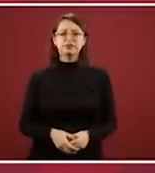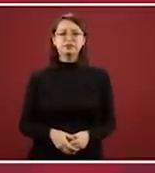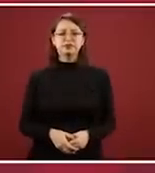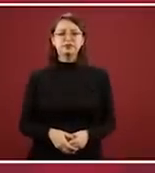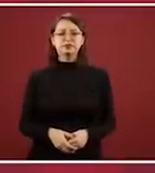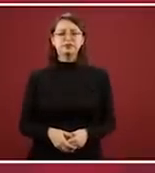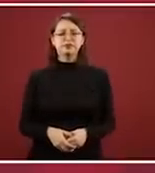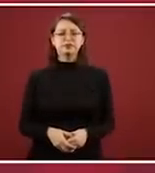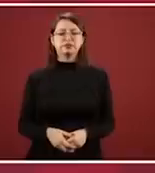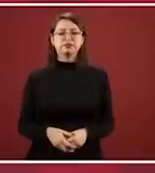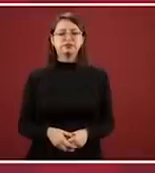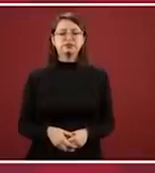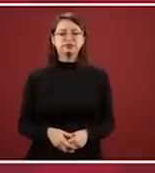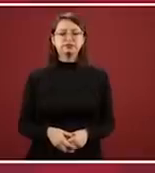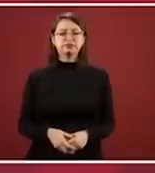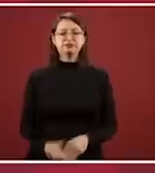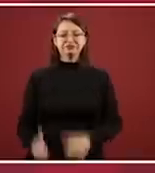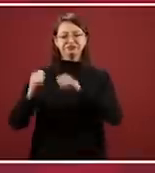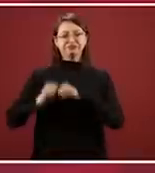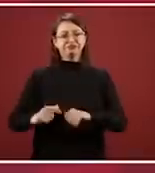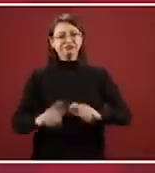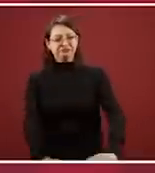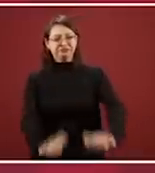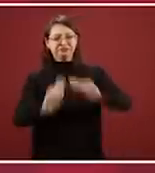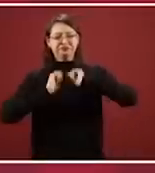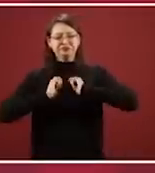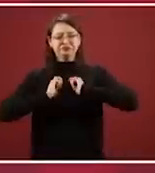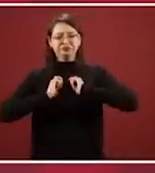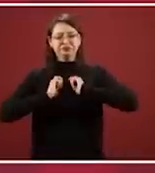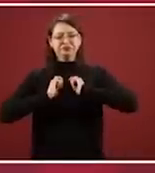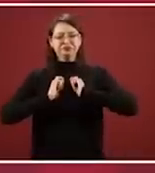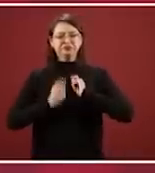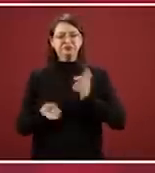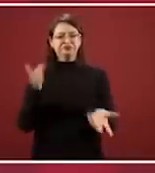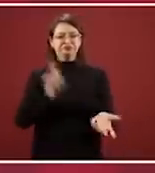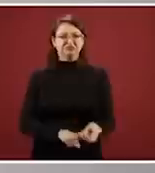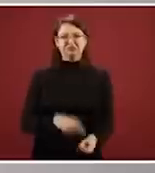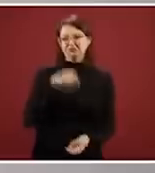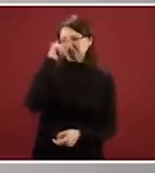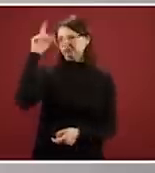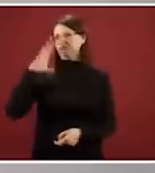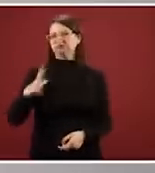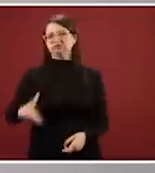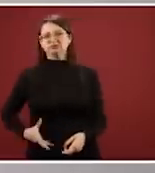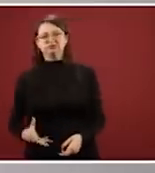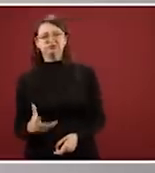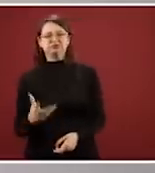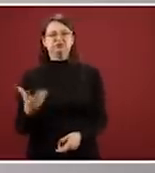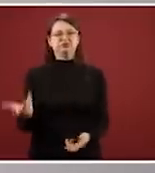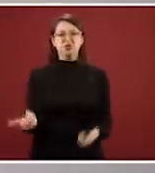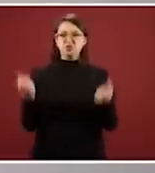El poder no tiene que ver nada con la prepotencia, con